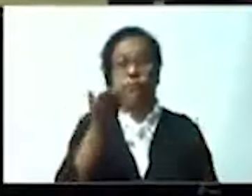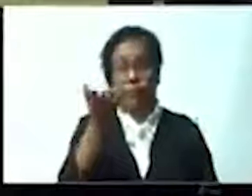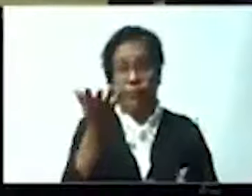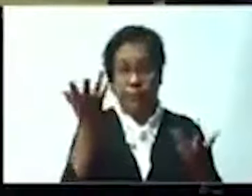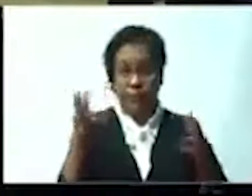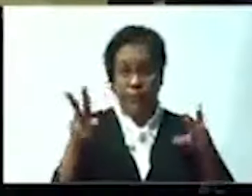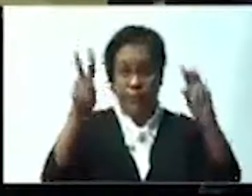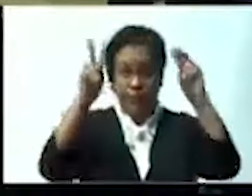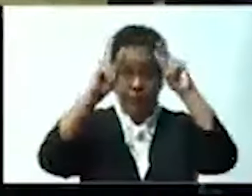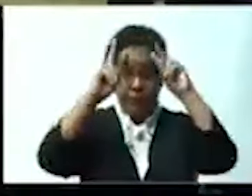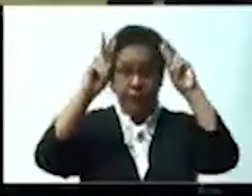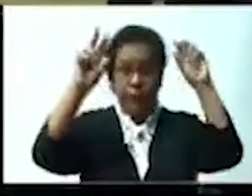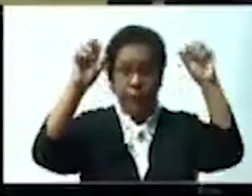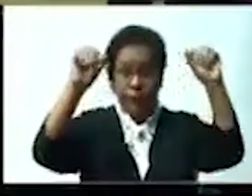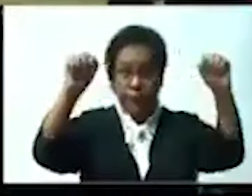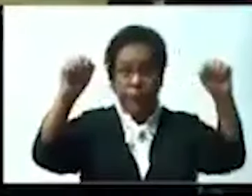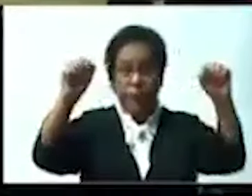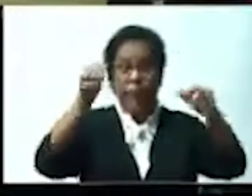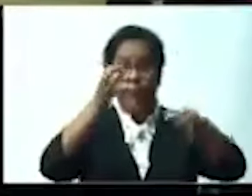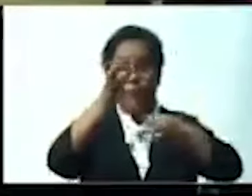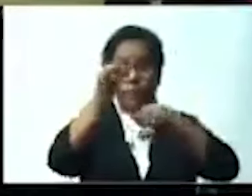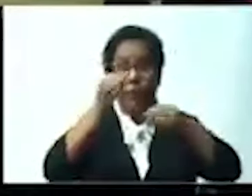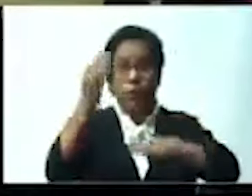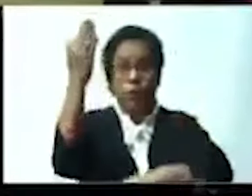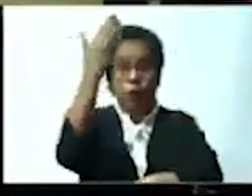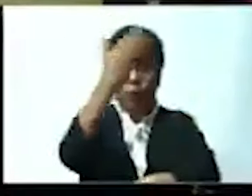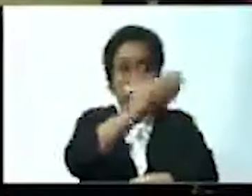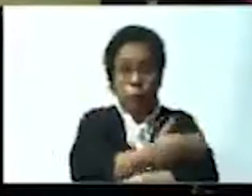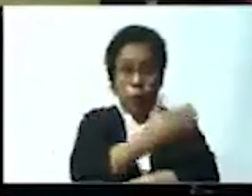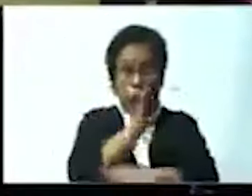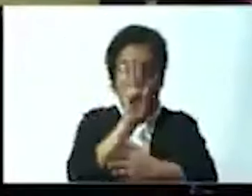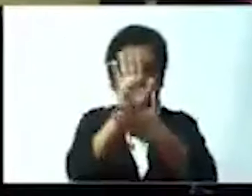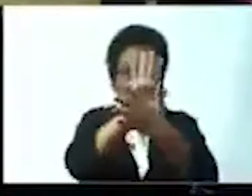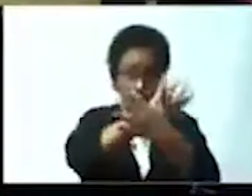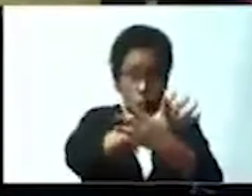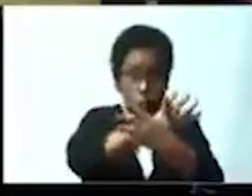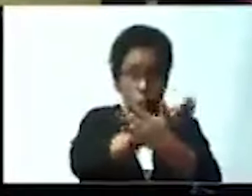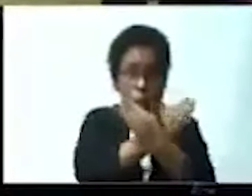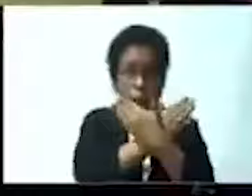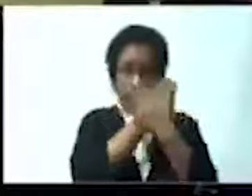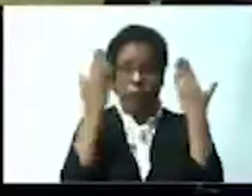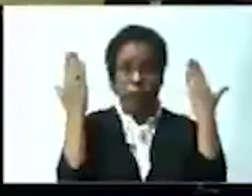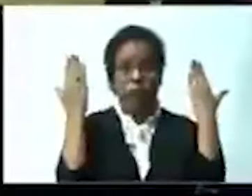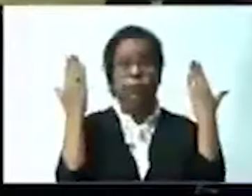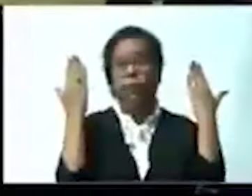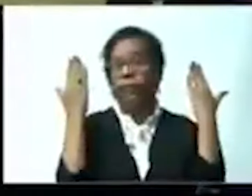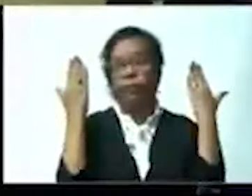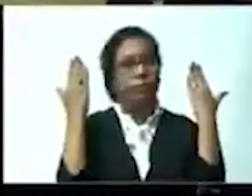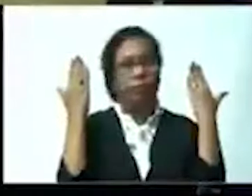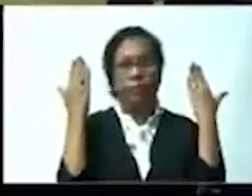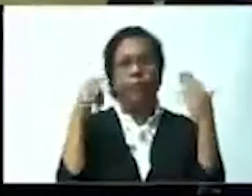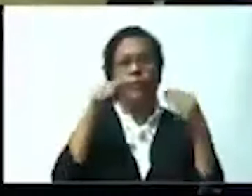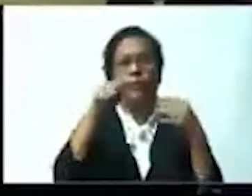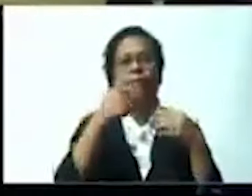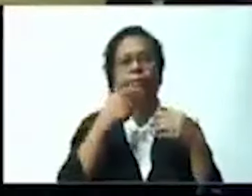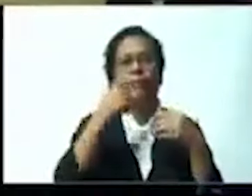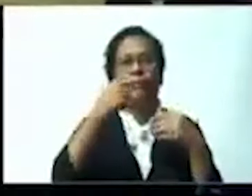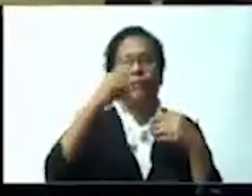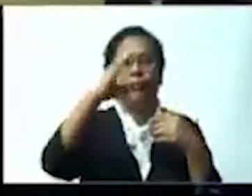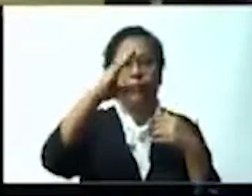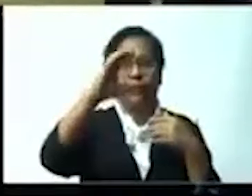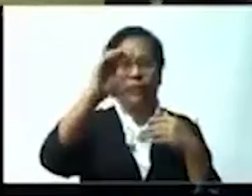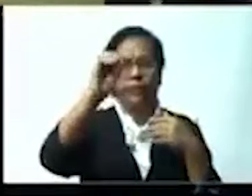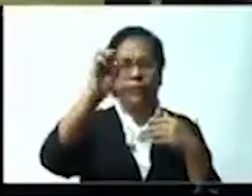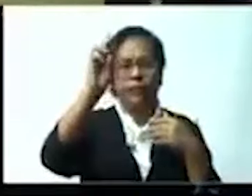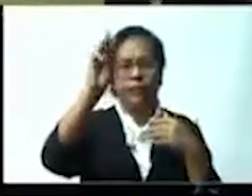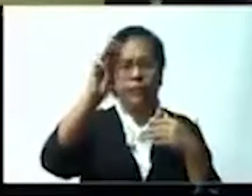es en la gestión 2000-2004, Hipólito Mejía da un decreto y una resolución otorgándole en el 2001 y